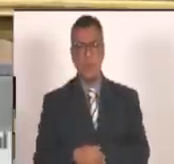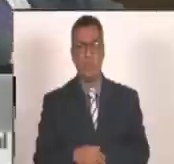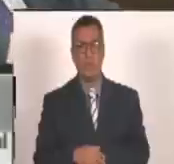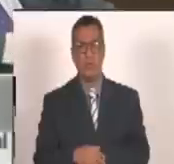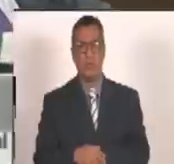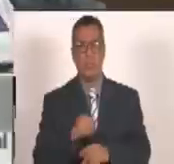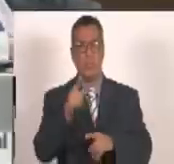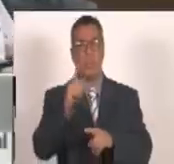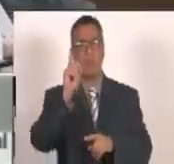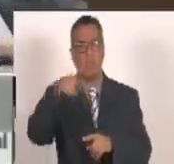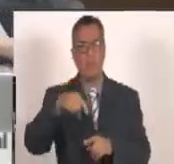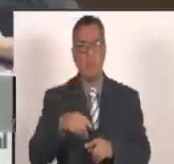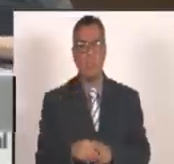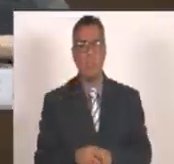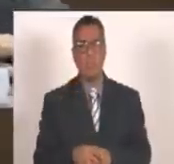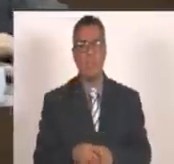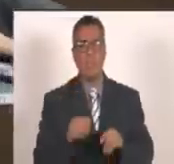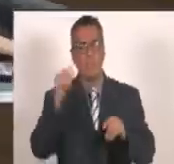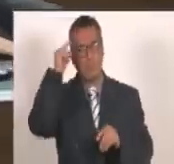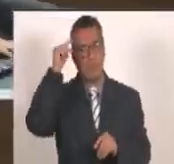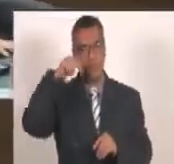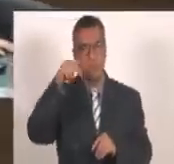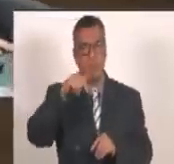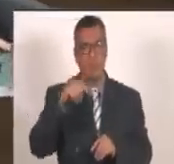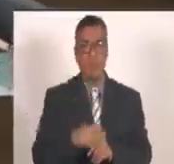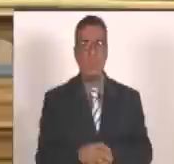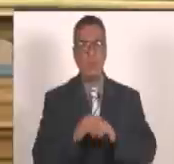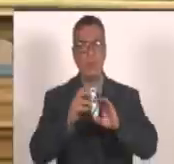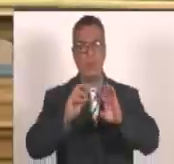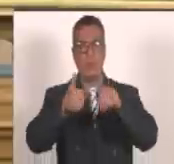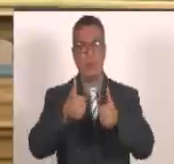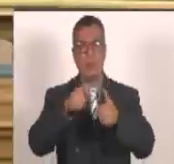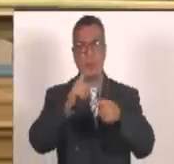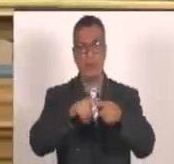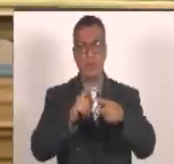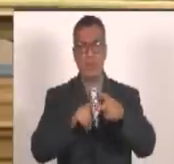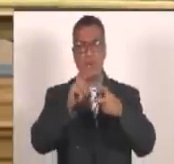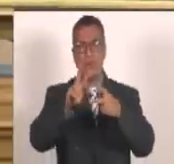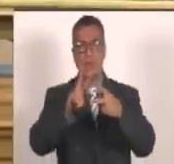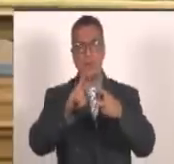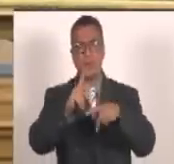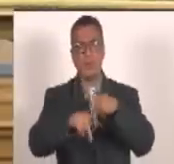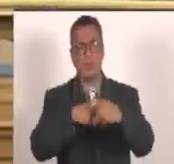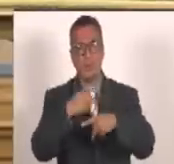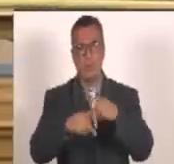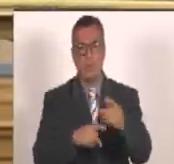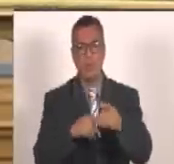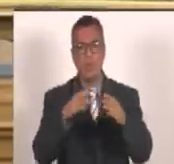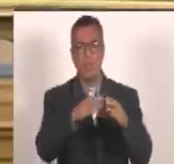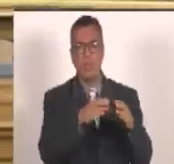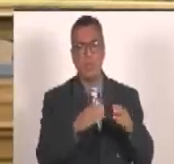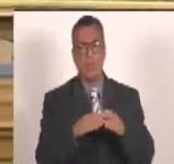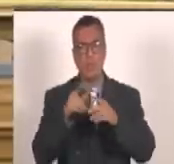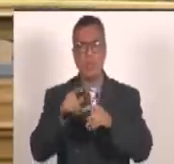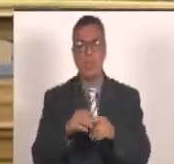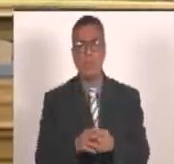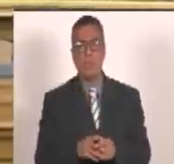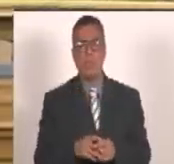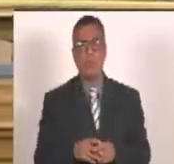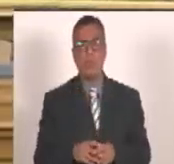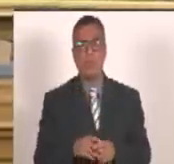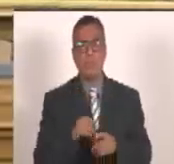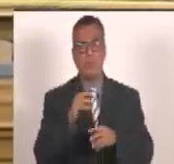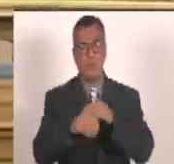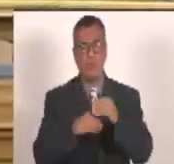Les agradezco también su presencia el día de hoy para dar inicio a este segundo periodo de sesiones, que